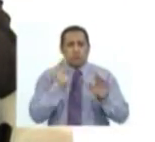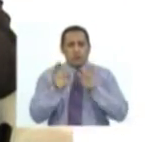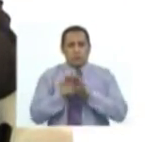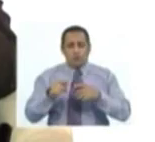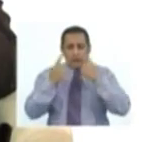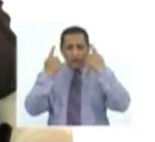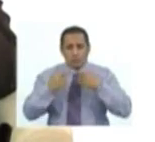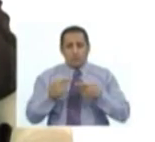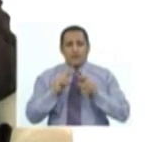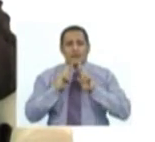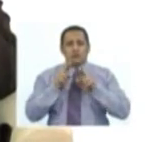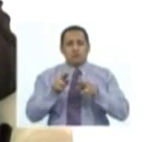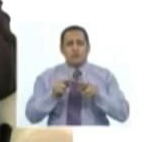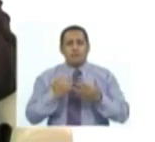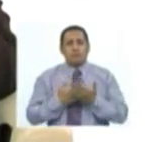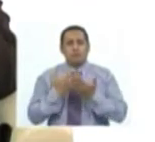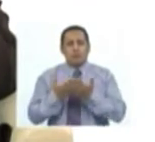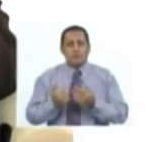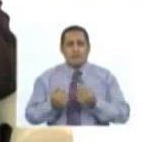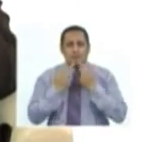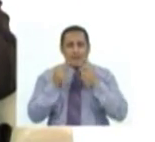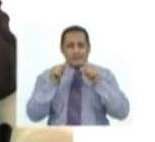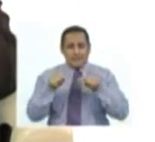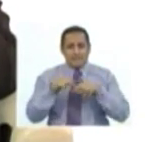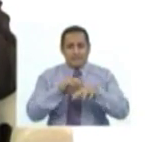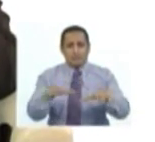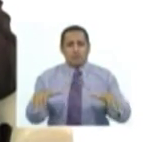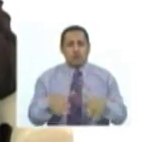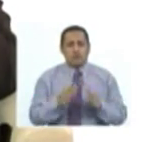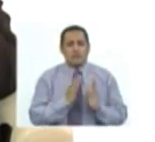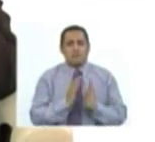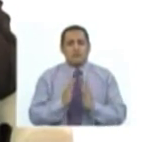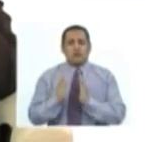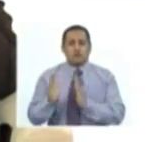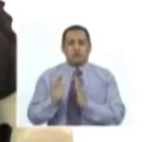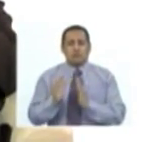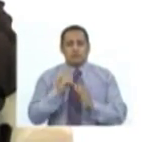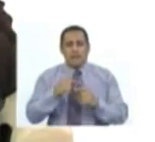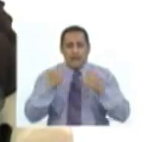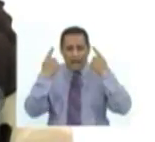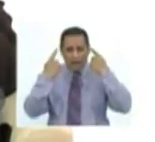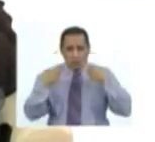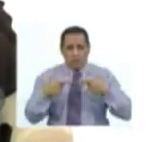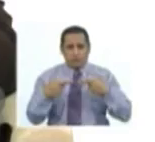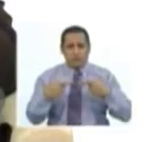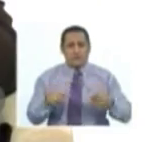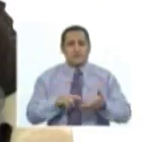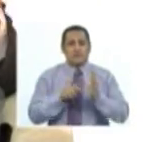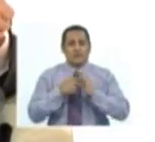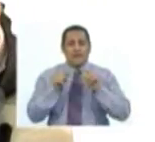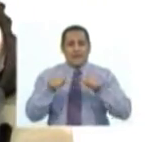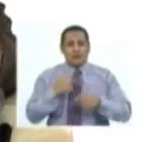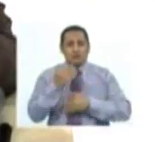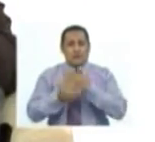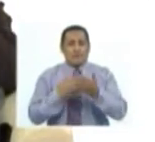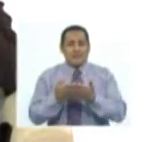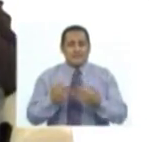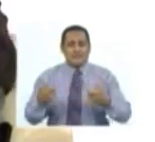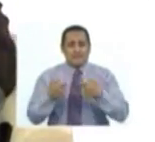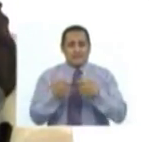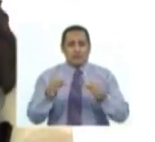decisión resulta ser producto precisamente de ese procedimiento deliberativo. Y que eso se haga virtualmente